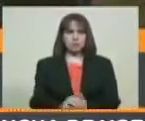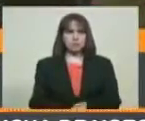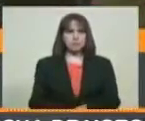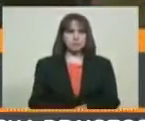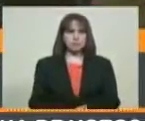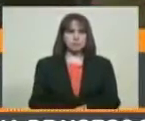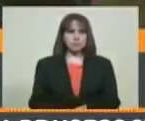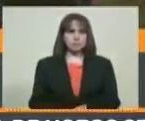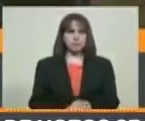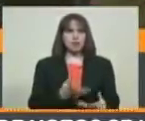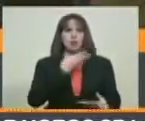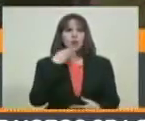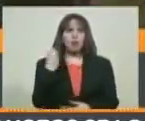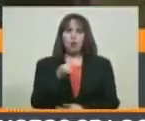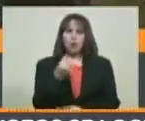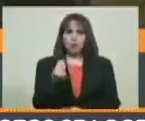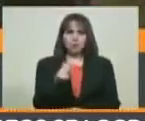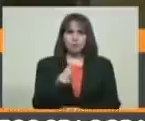con los muchachos,